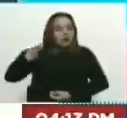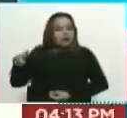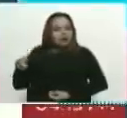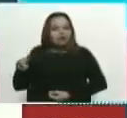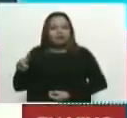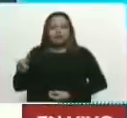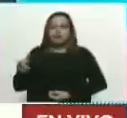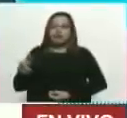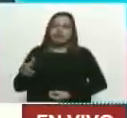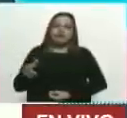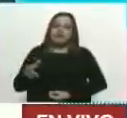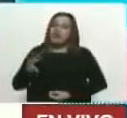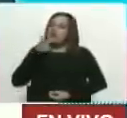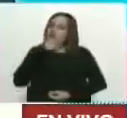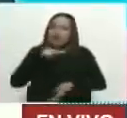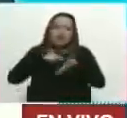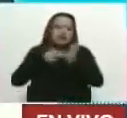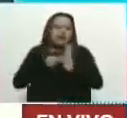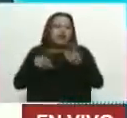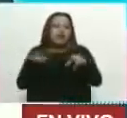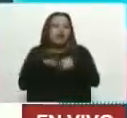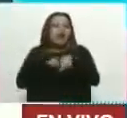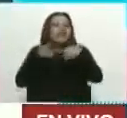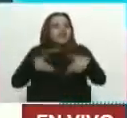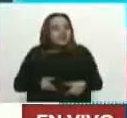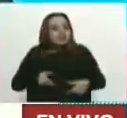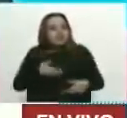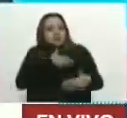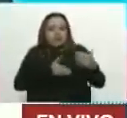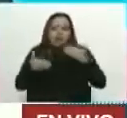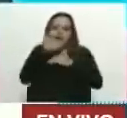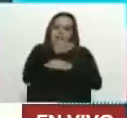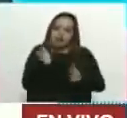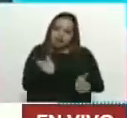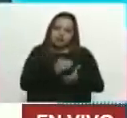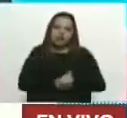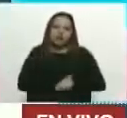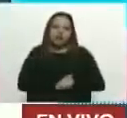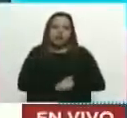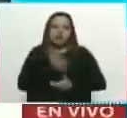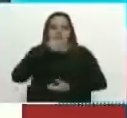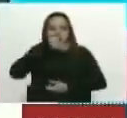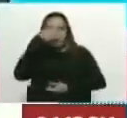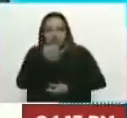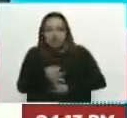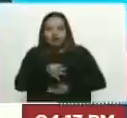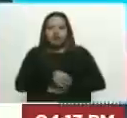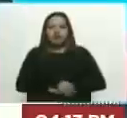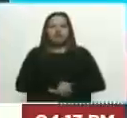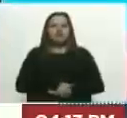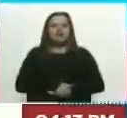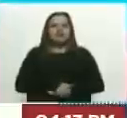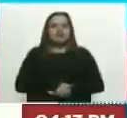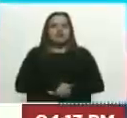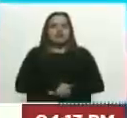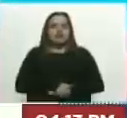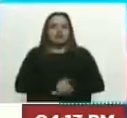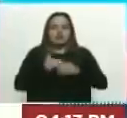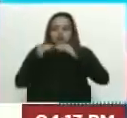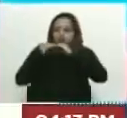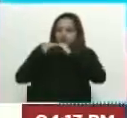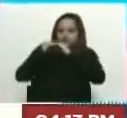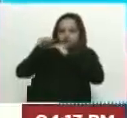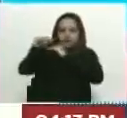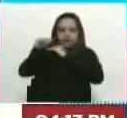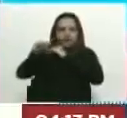quizás no significó un esfuerzo mayor para verdaderamente alinearla con su